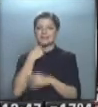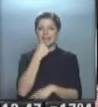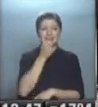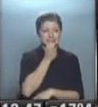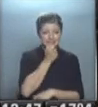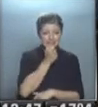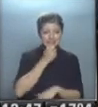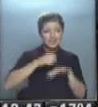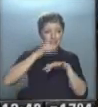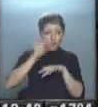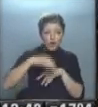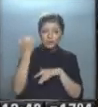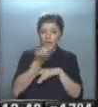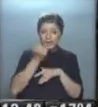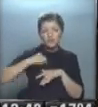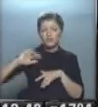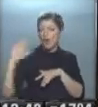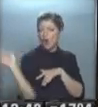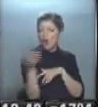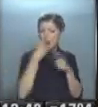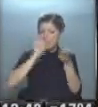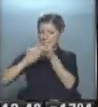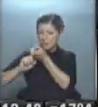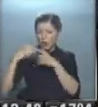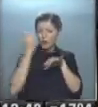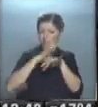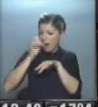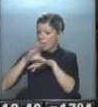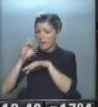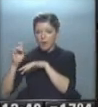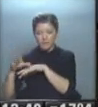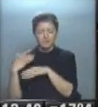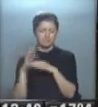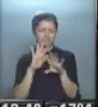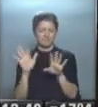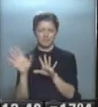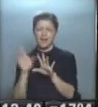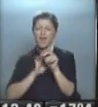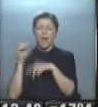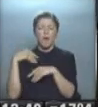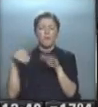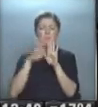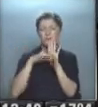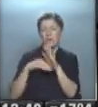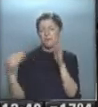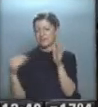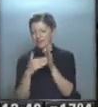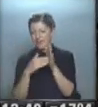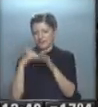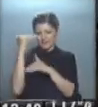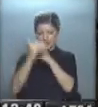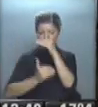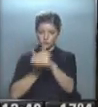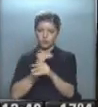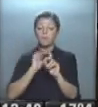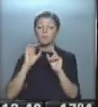mundo a divorciarse. Digamos, esas ideas, esos argumentos que ponen para trabar el avance, ¿no? Hay argumentos que sirven para eso. Y aparte un uso